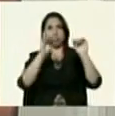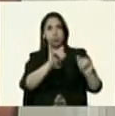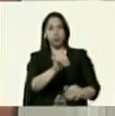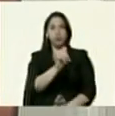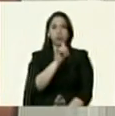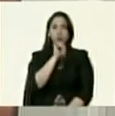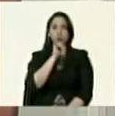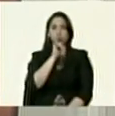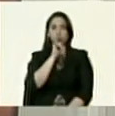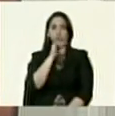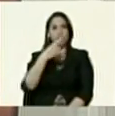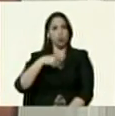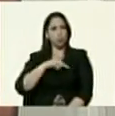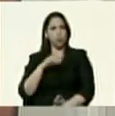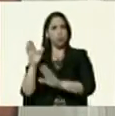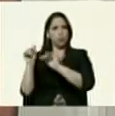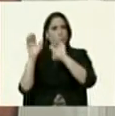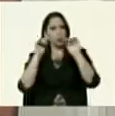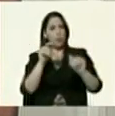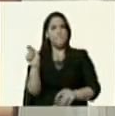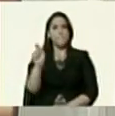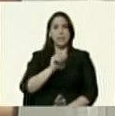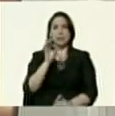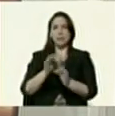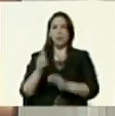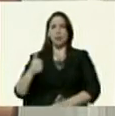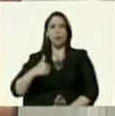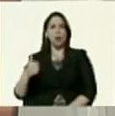de la noticia y despedimos también el mes de septiembre. Cualquier otro hecho